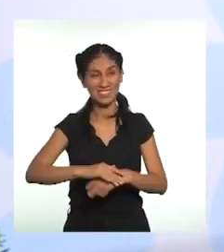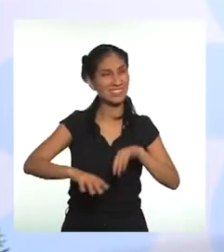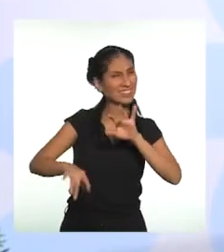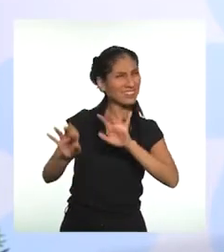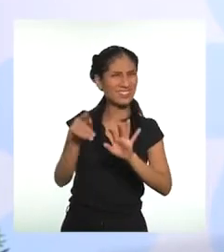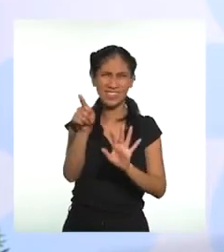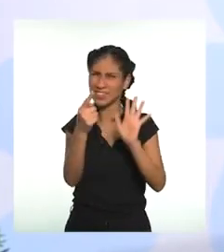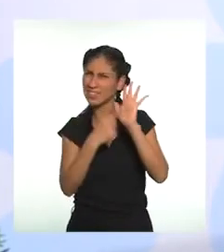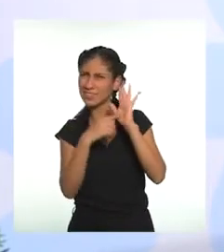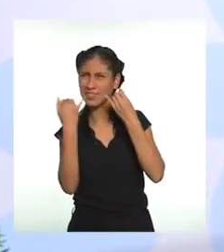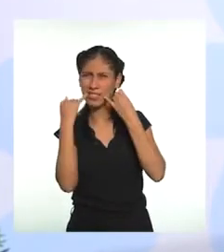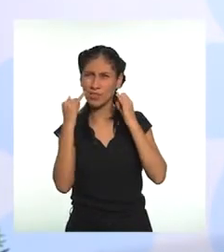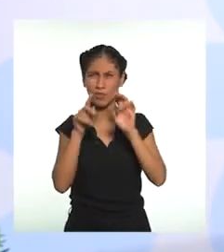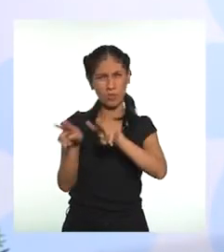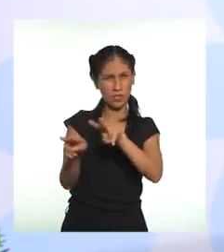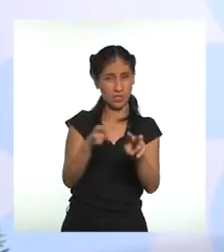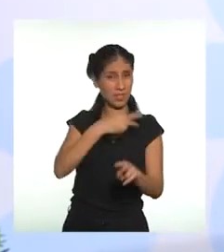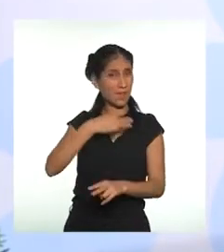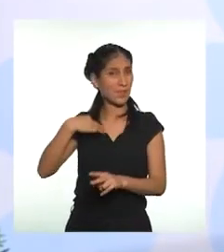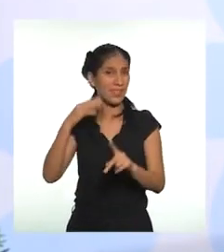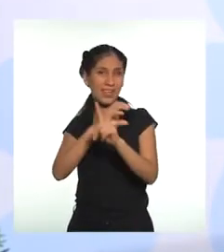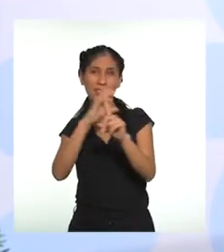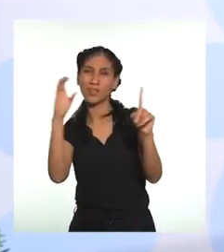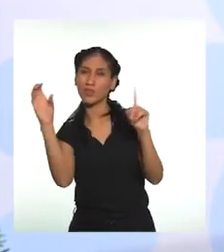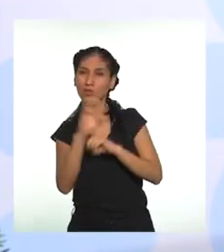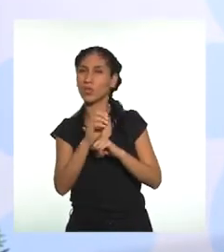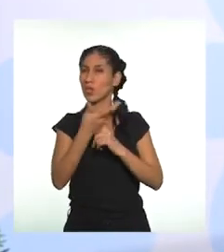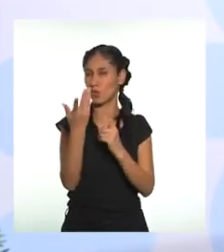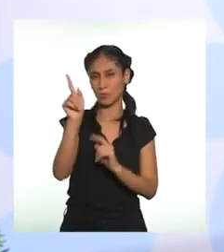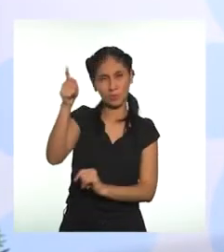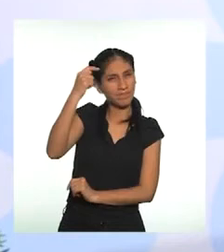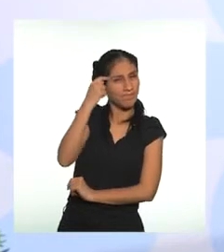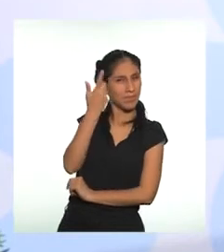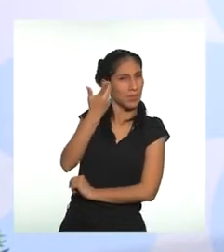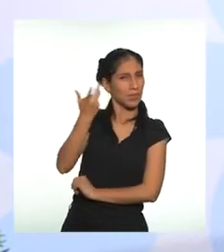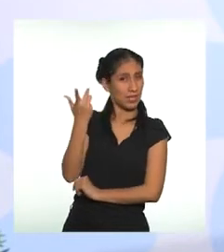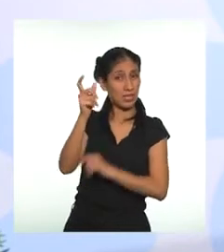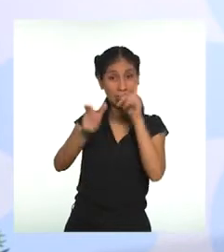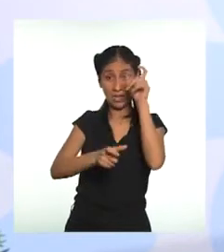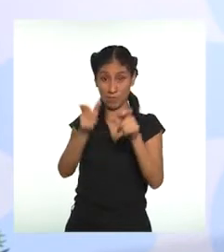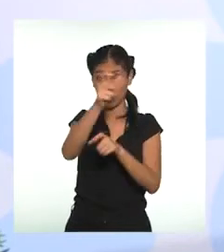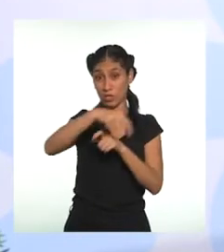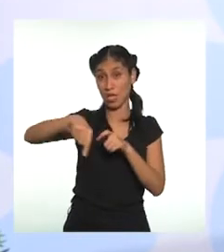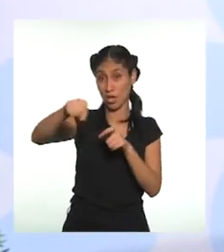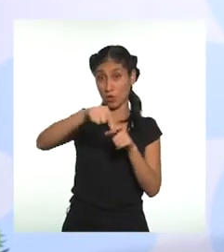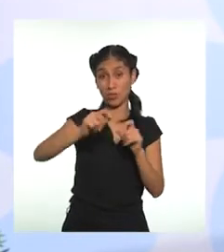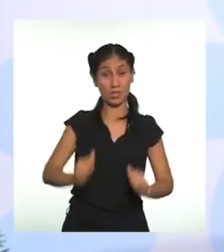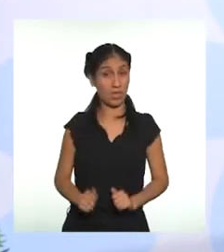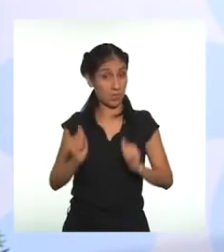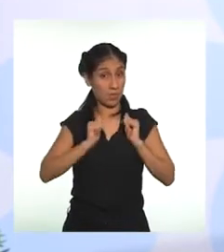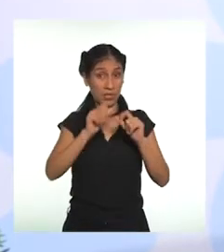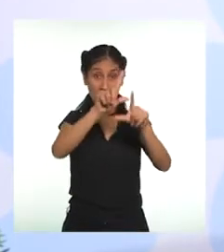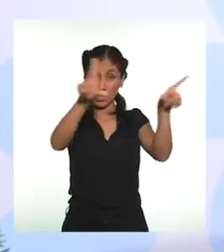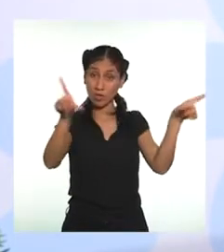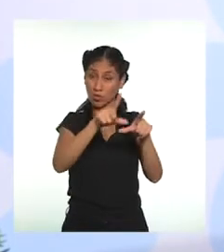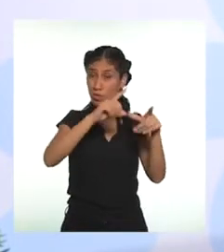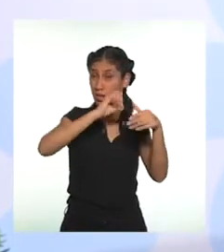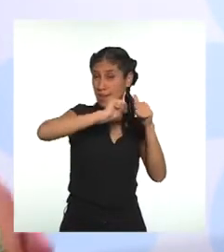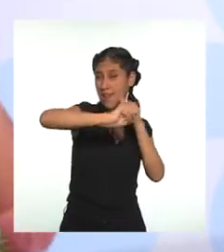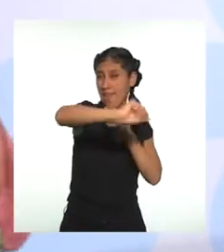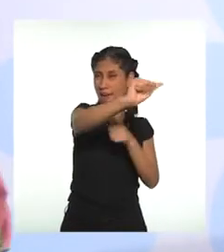tengo. Según este informe del Ministerio de Cultura, supongamos que los integrantes de los pueblos indígenas